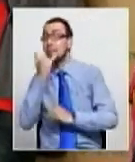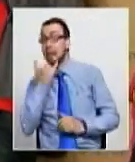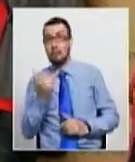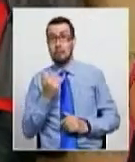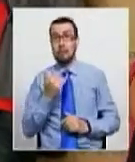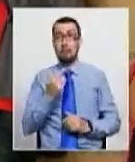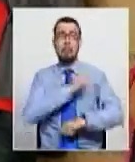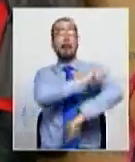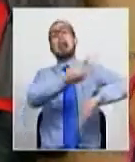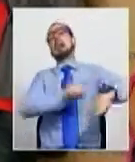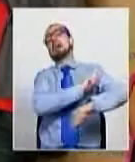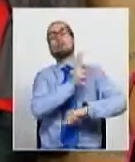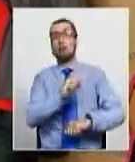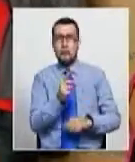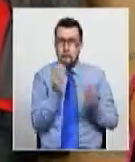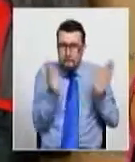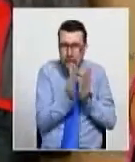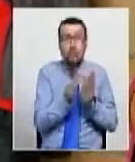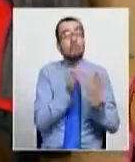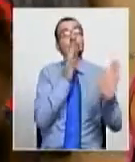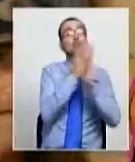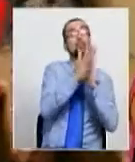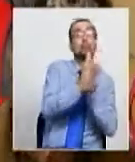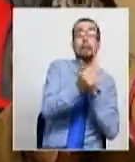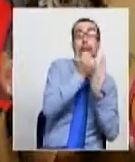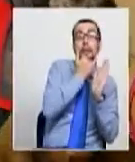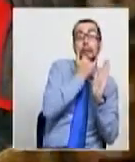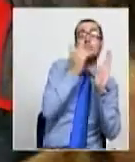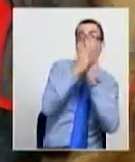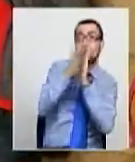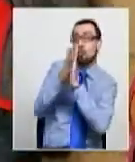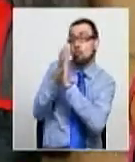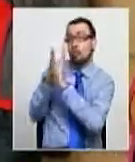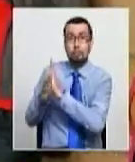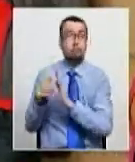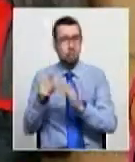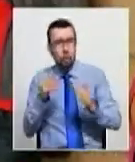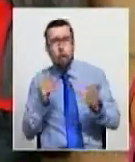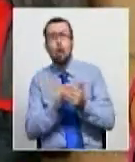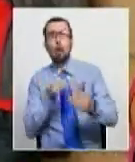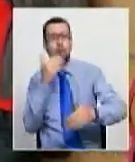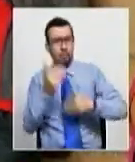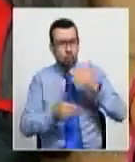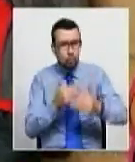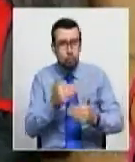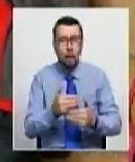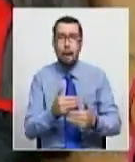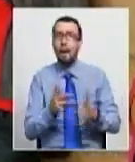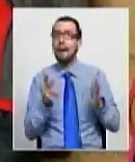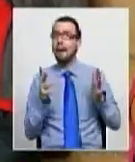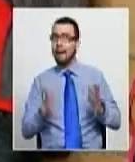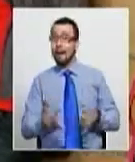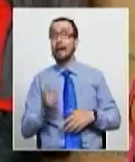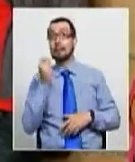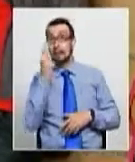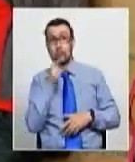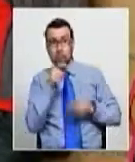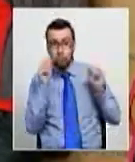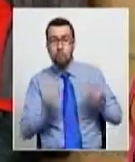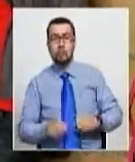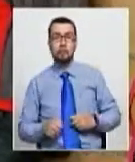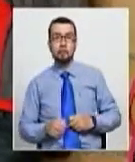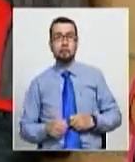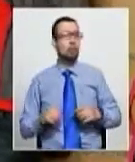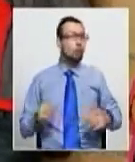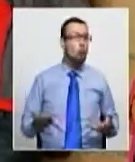qué es lo que va a pasar en de las personas que están en contra del proceso como lo pueden usar como pueden